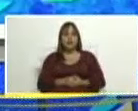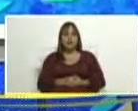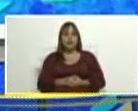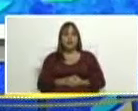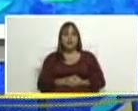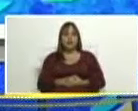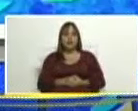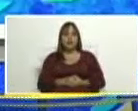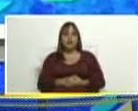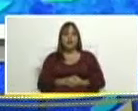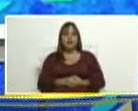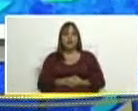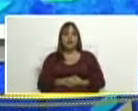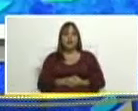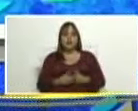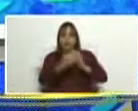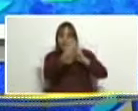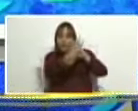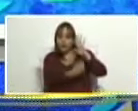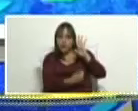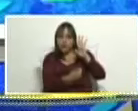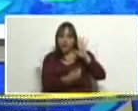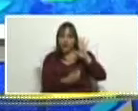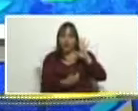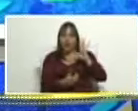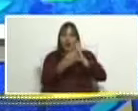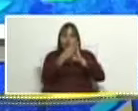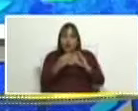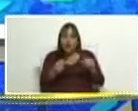Así que estas son las acciones de